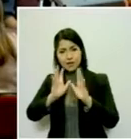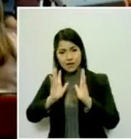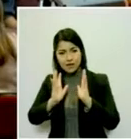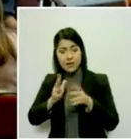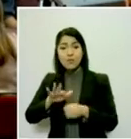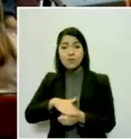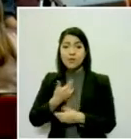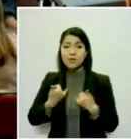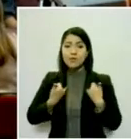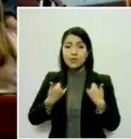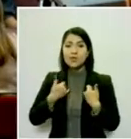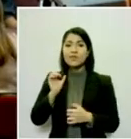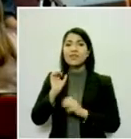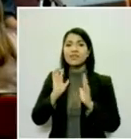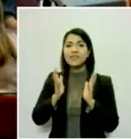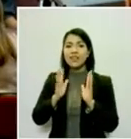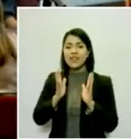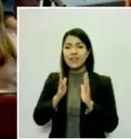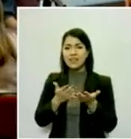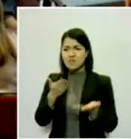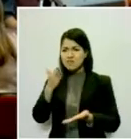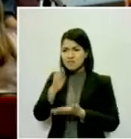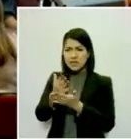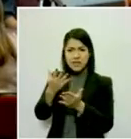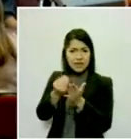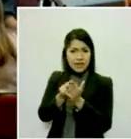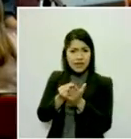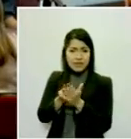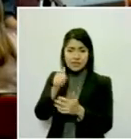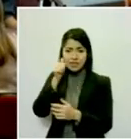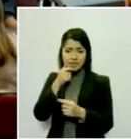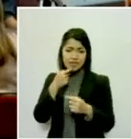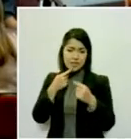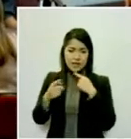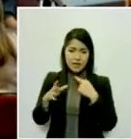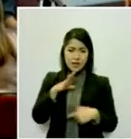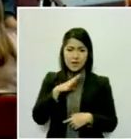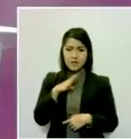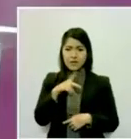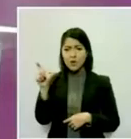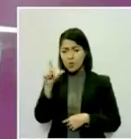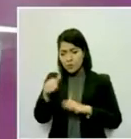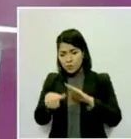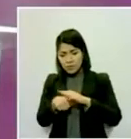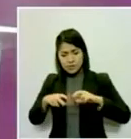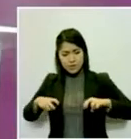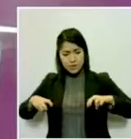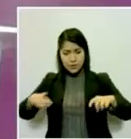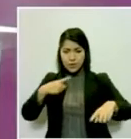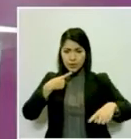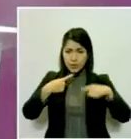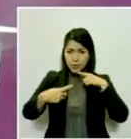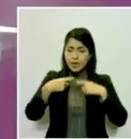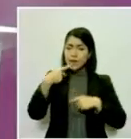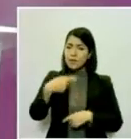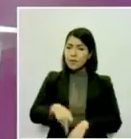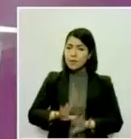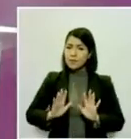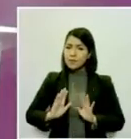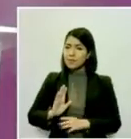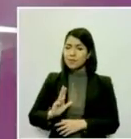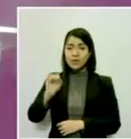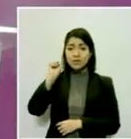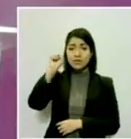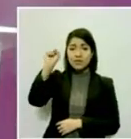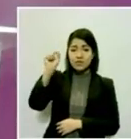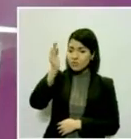los chicos ahí están. Hay diálogo cada que se requiere, hay mesas de manera permanente, solo que ellos no han aceptado